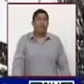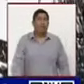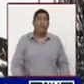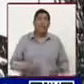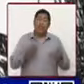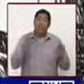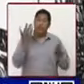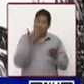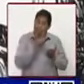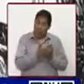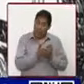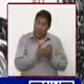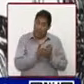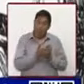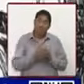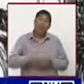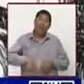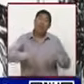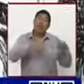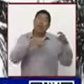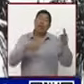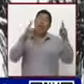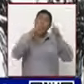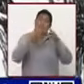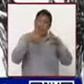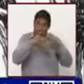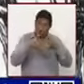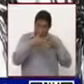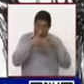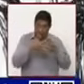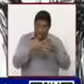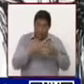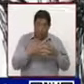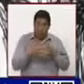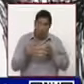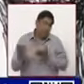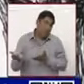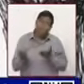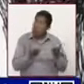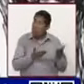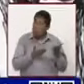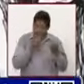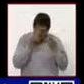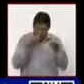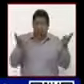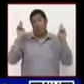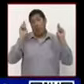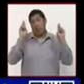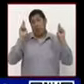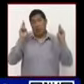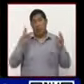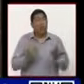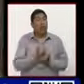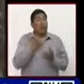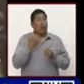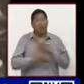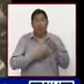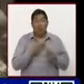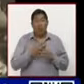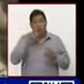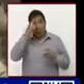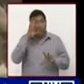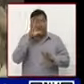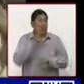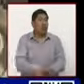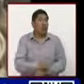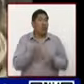Con la llegada de los colonos a Europa y América del Norte, llegaron consigo sus tradiciones de Halloween. En el Nuevo Mundo, estas